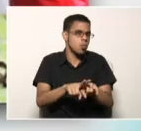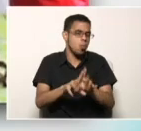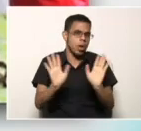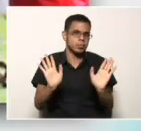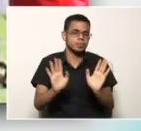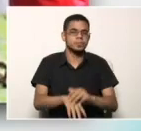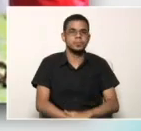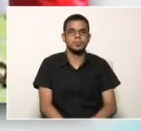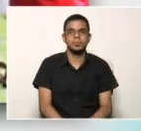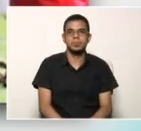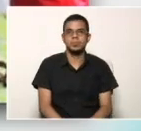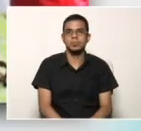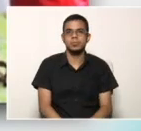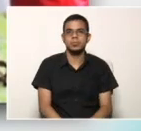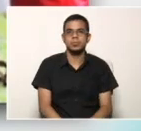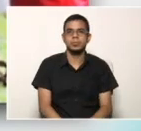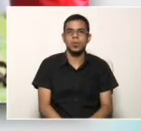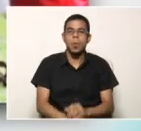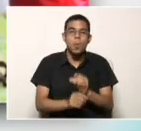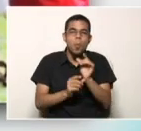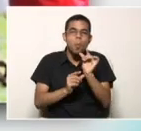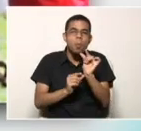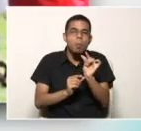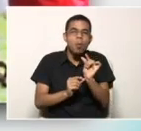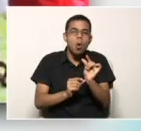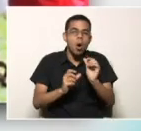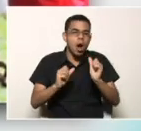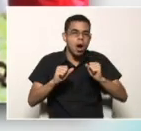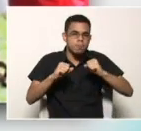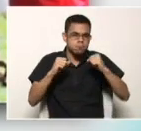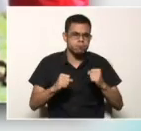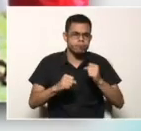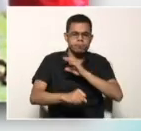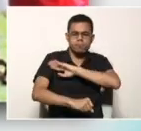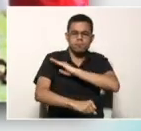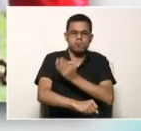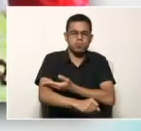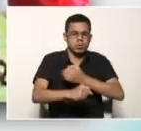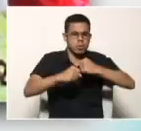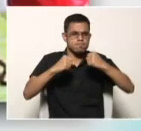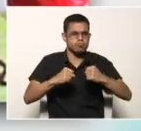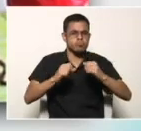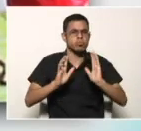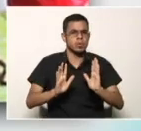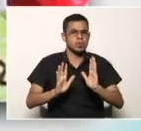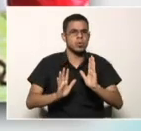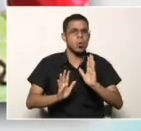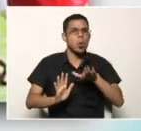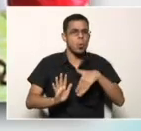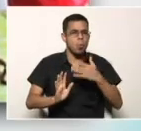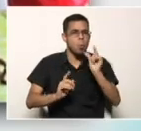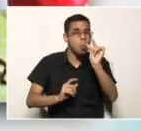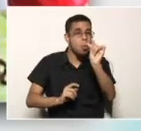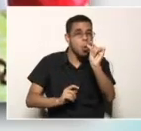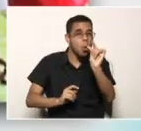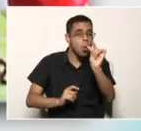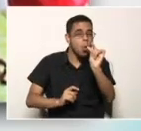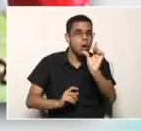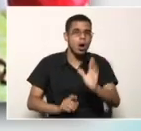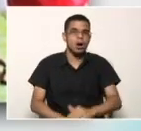y le hacemos un poquito de fuerza hacia abajo para que ella va a sonar. Cuando usted la meta va a